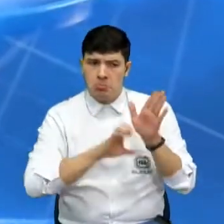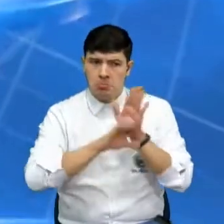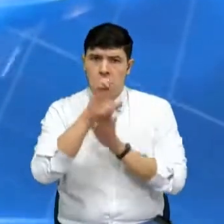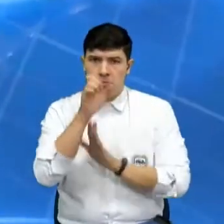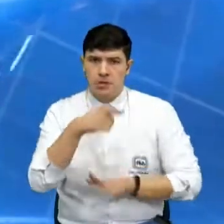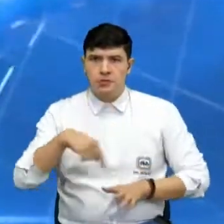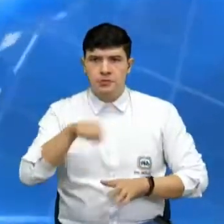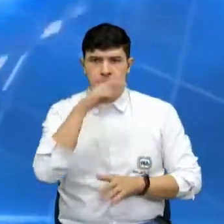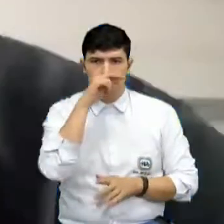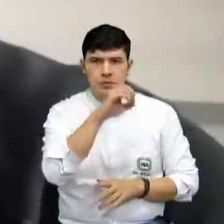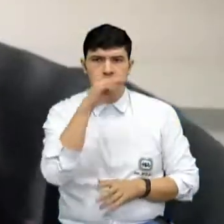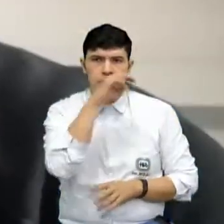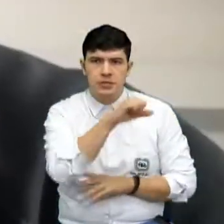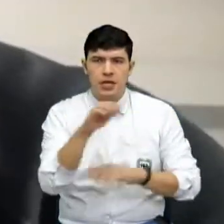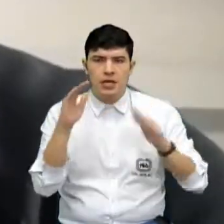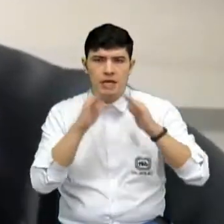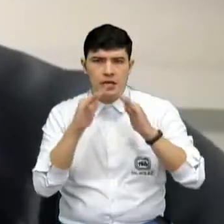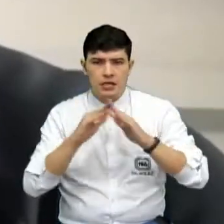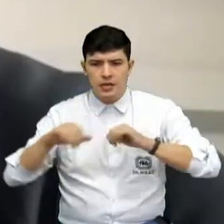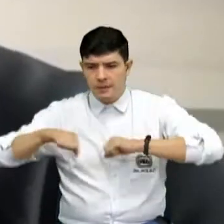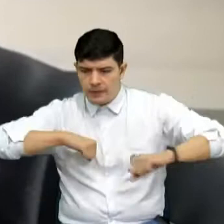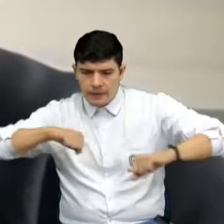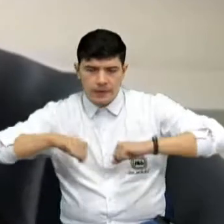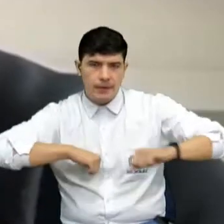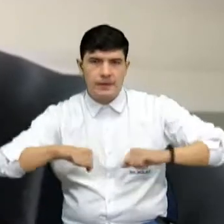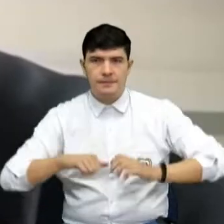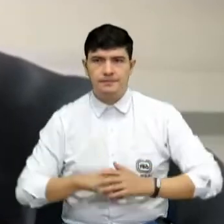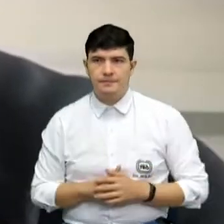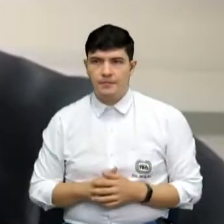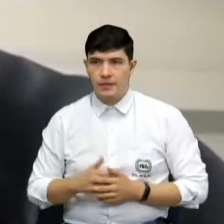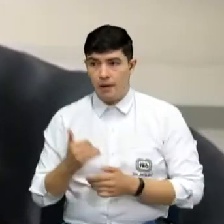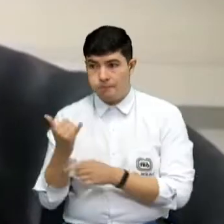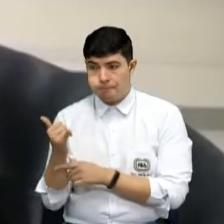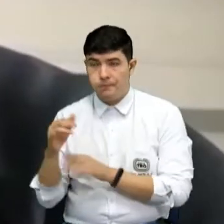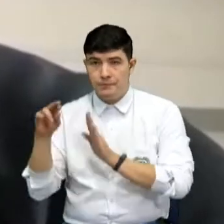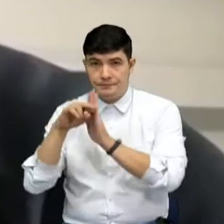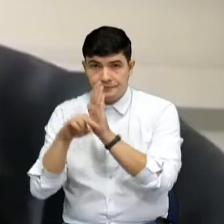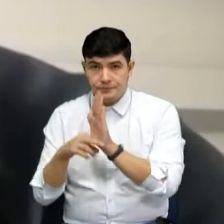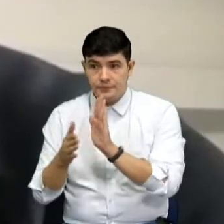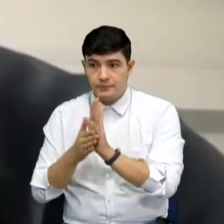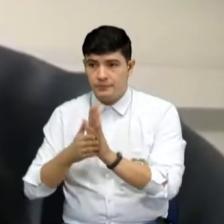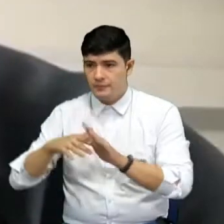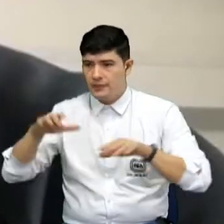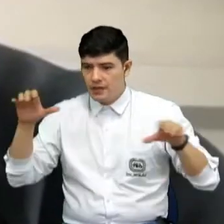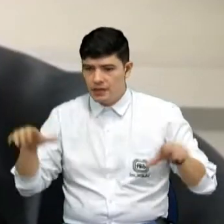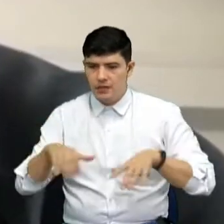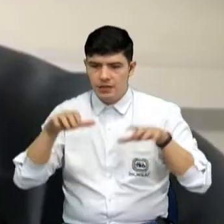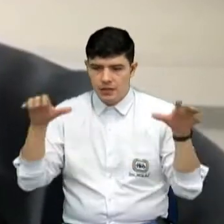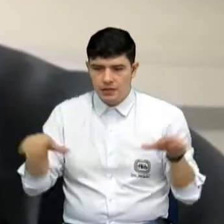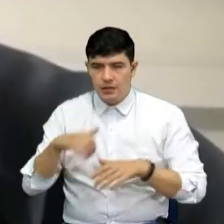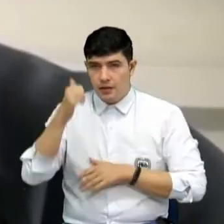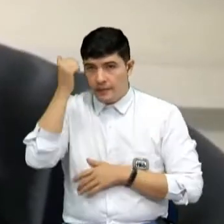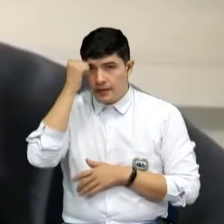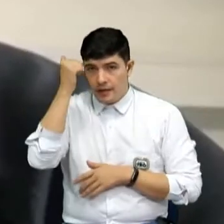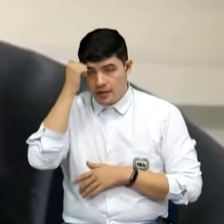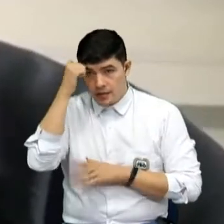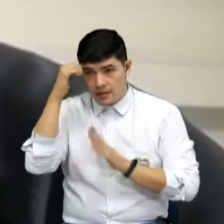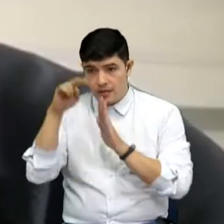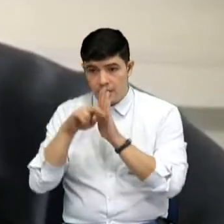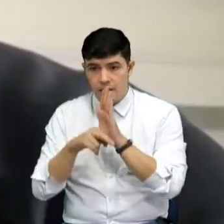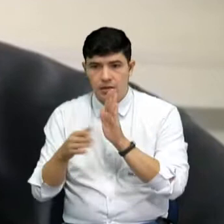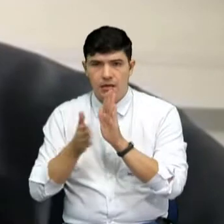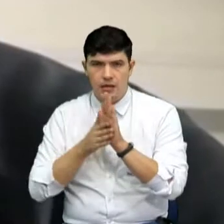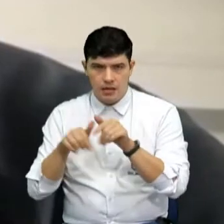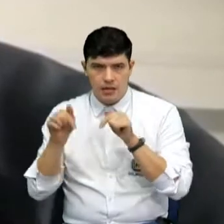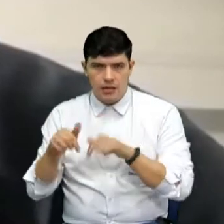niños activos en casa. Viene desarrollando un modelo pedagógico que se ha implementado especialmente para